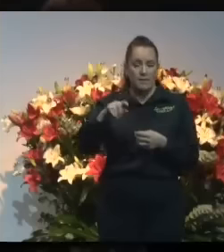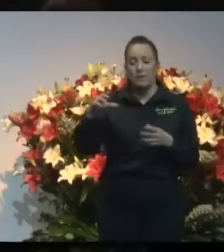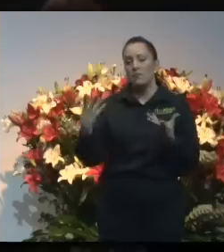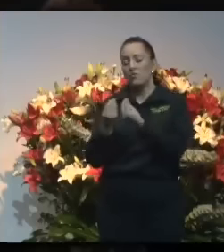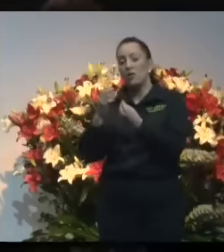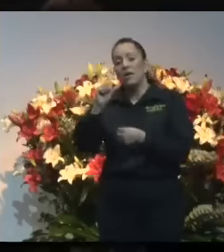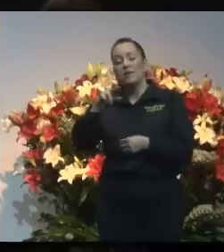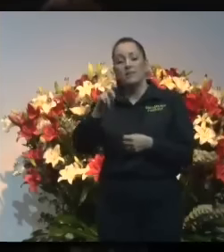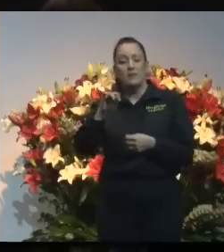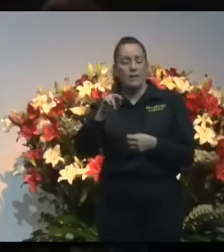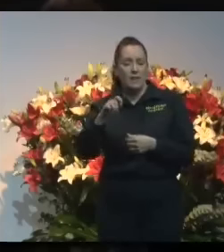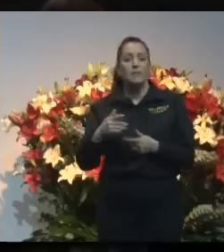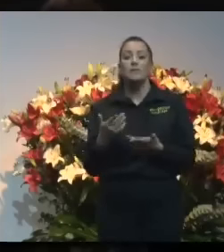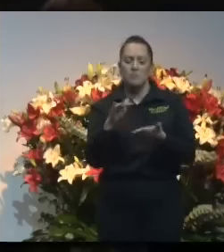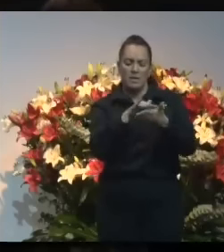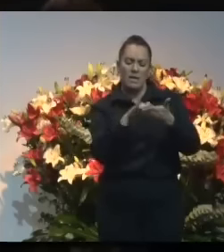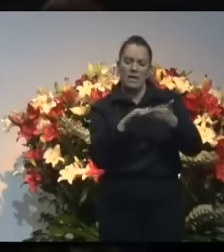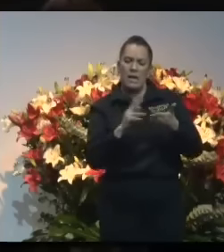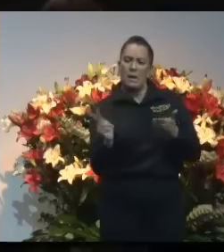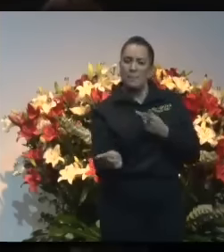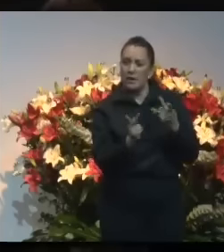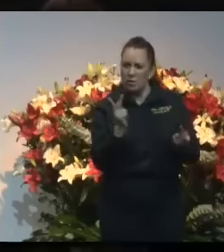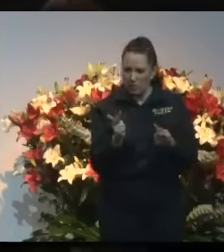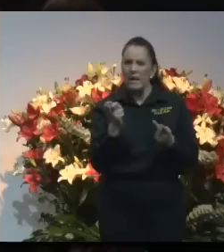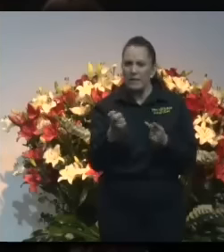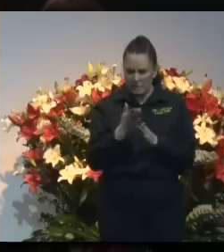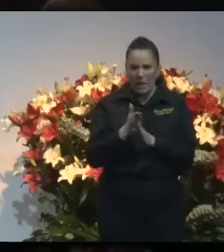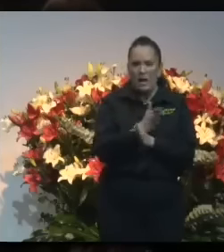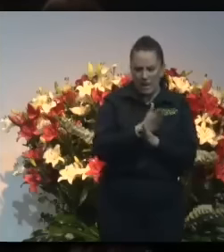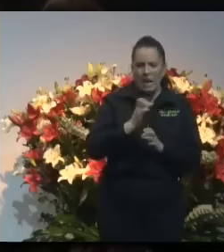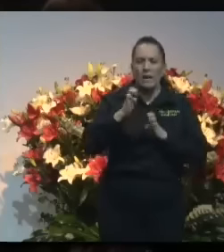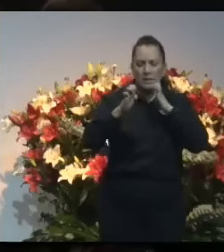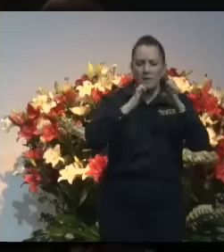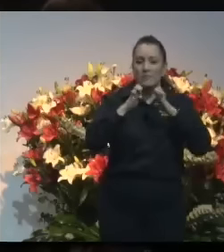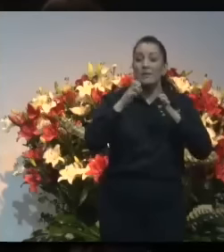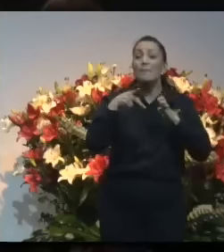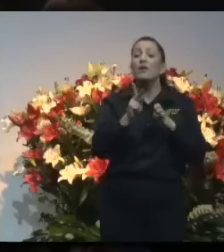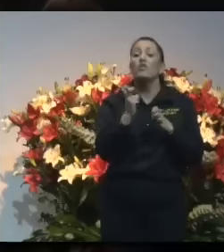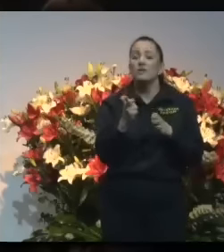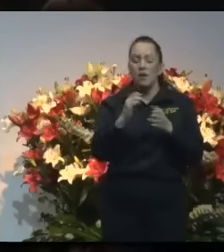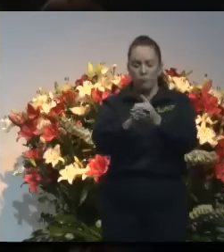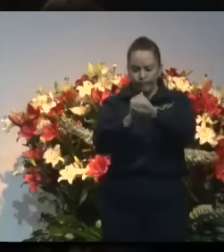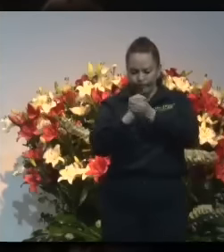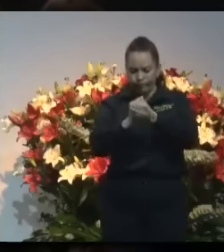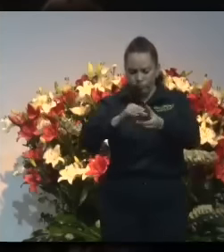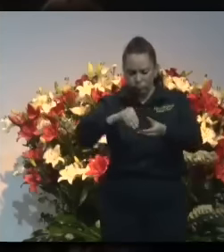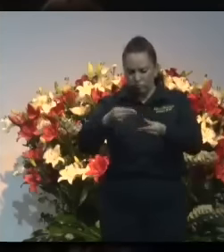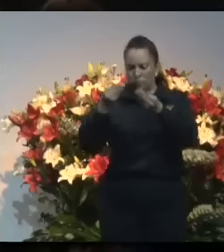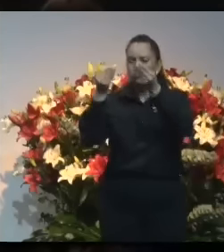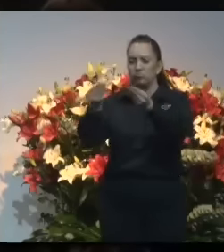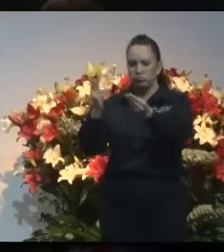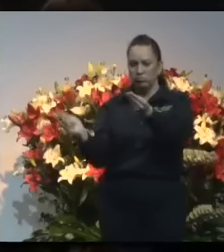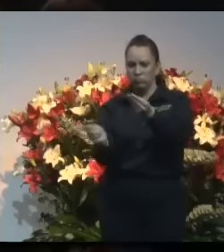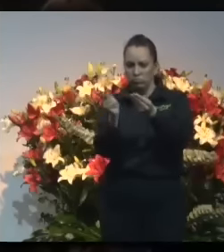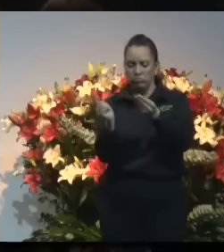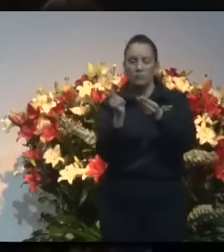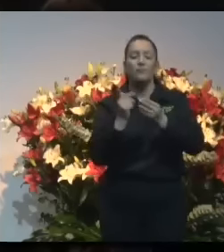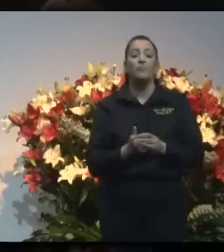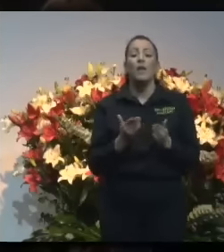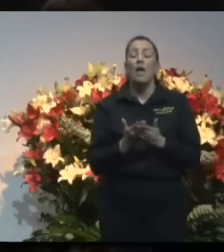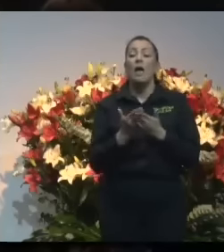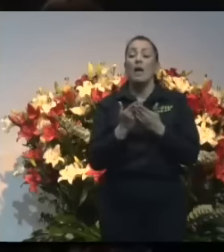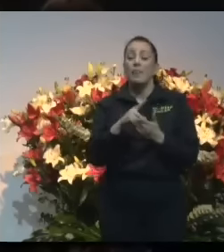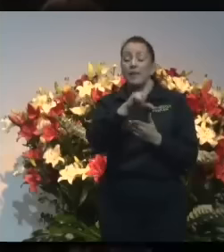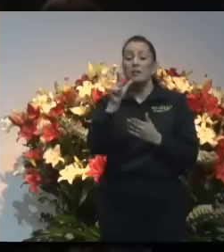las preguntas que también son parte de la encuesta, pero que fueron depositadas en la urna que vemos aquí enfrente. Luego,